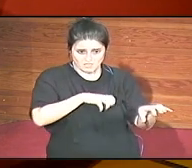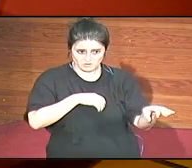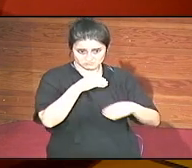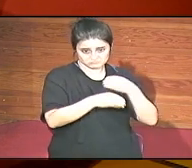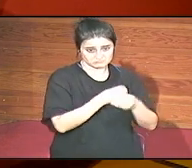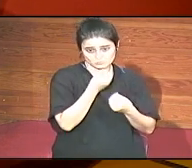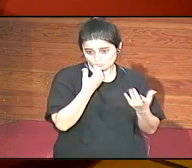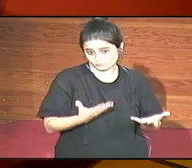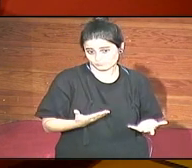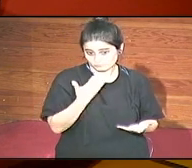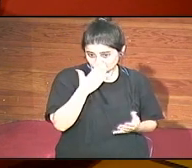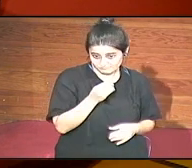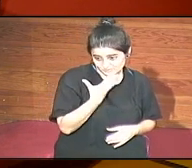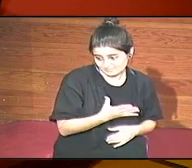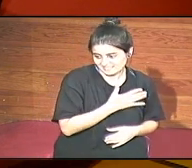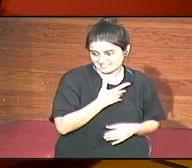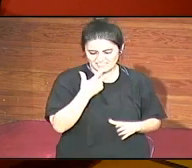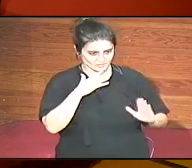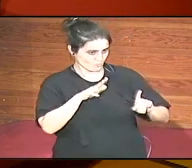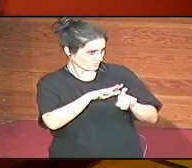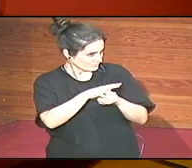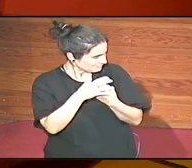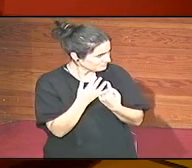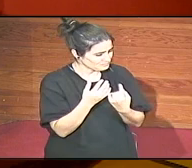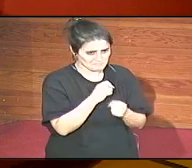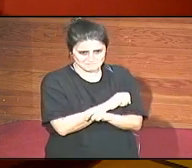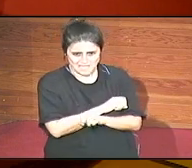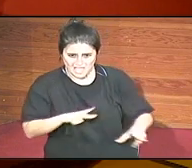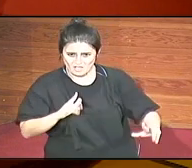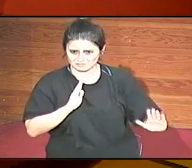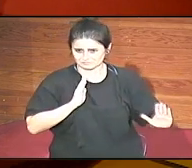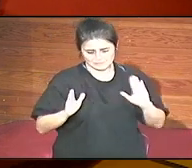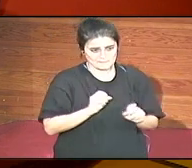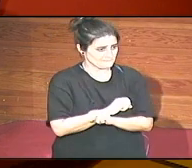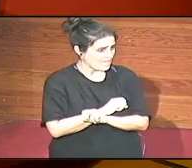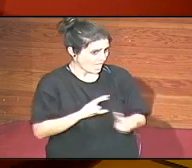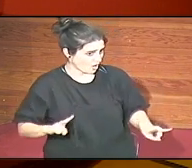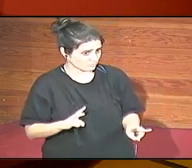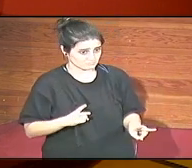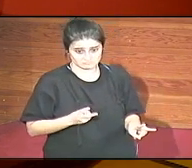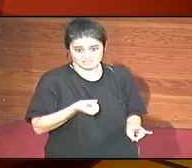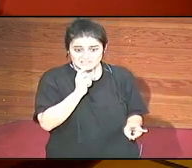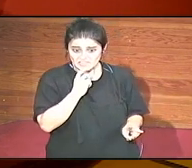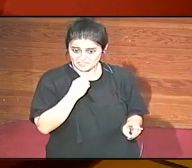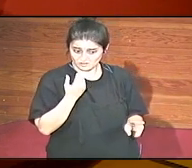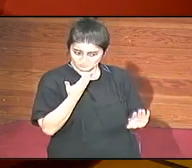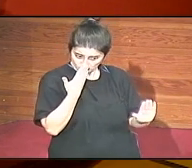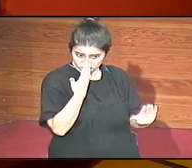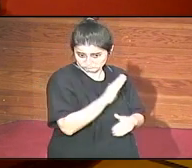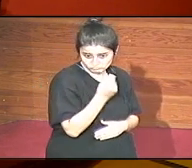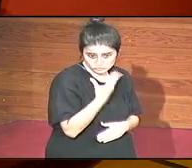incluso en los momentos más jodidos donde más justificado está el no actuar así se arriesgan a ayudar a los